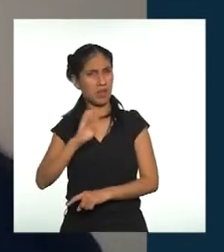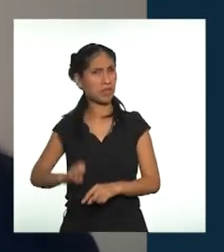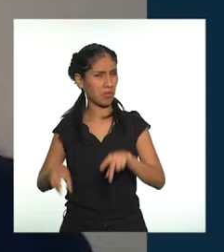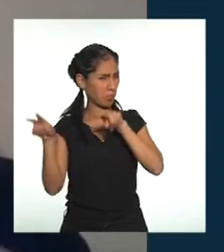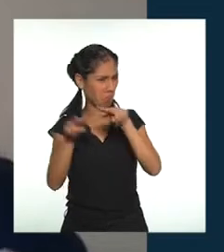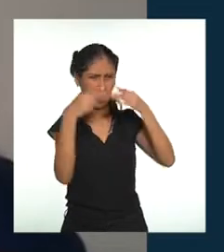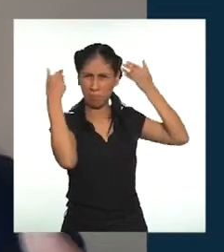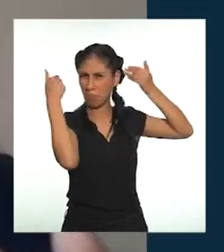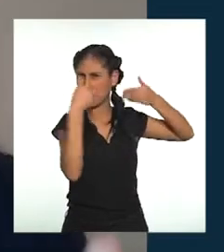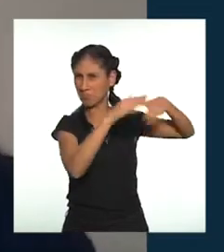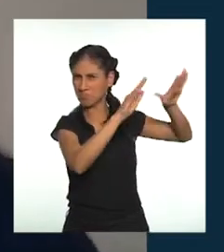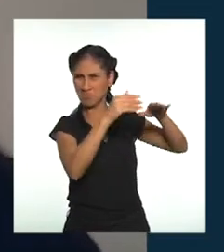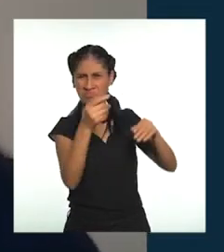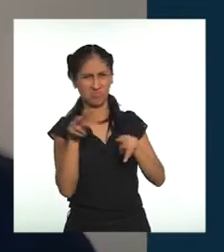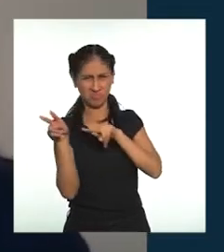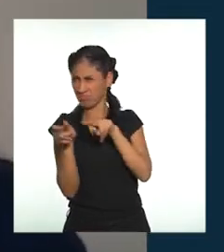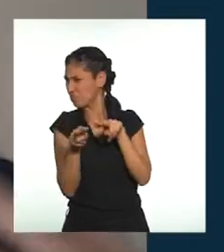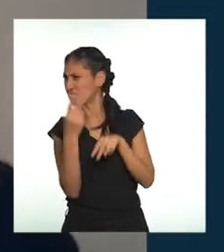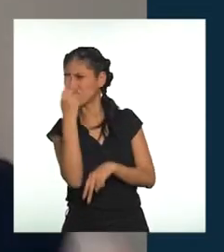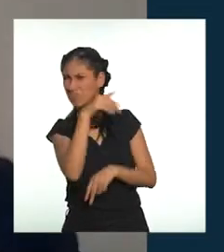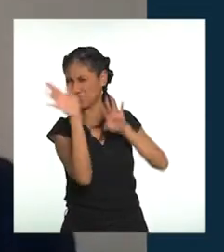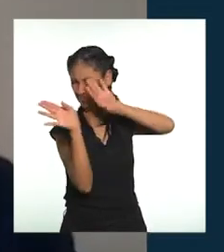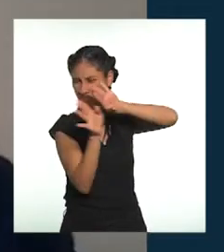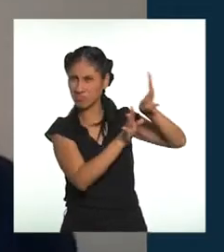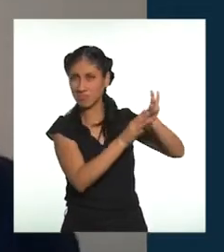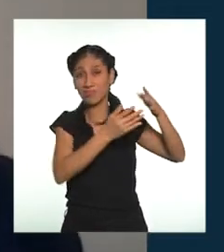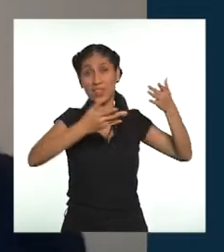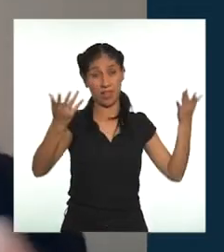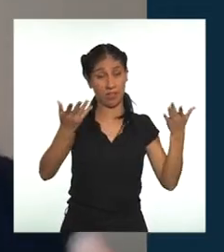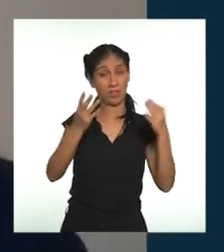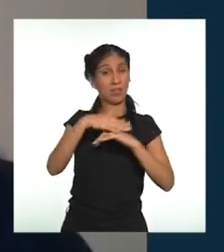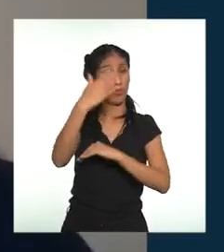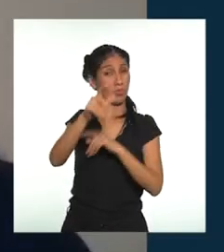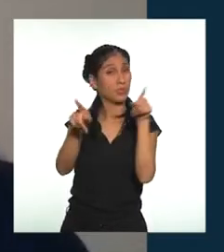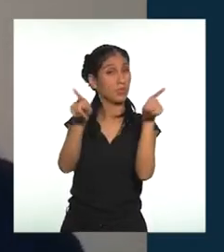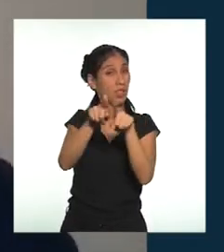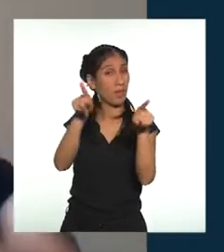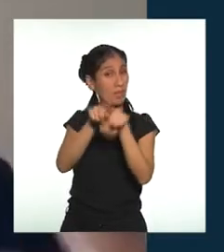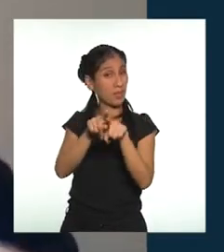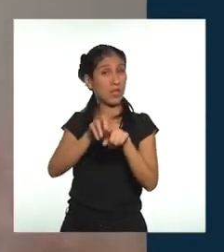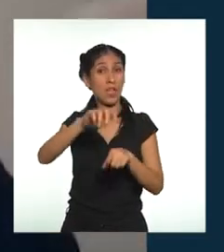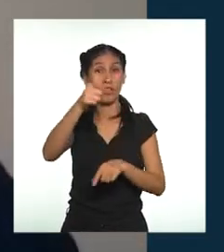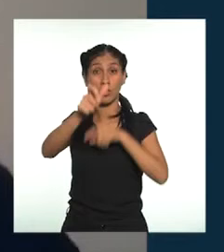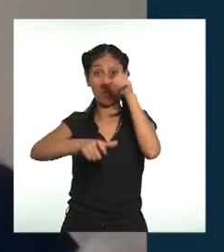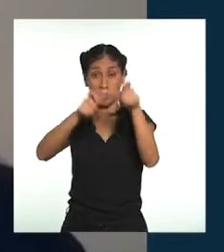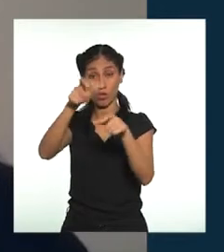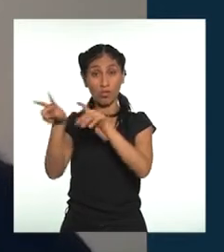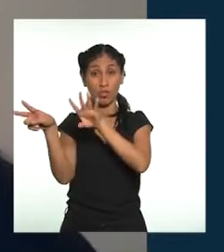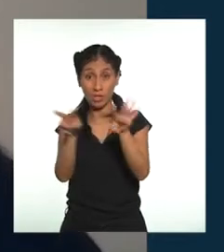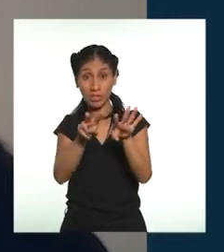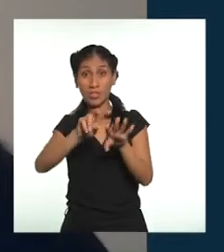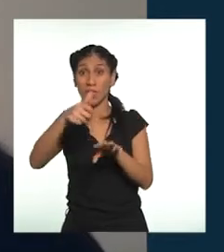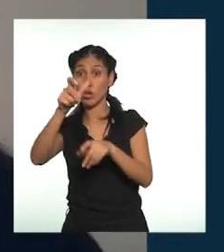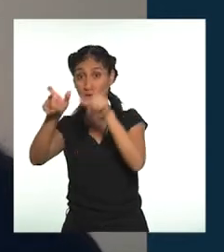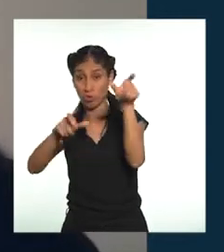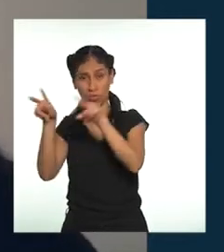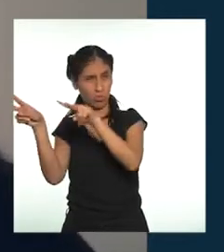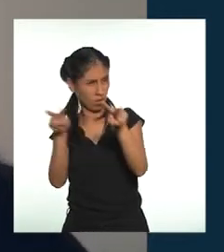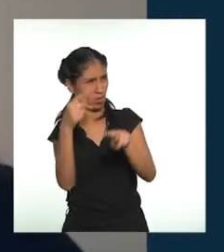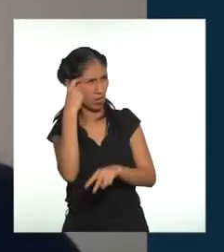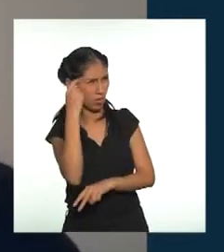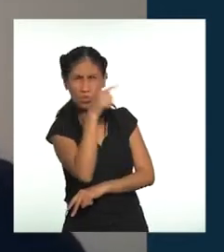peruano. Éramos invisibles y por ello muchas veces nos reconocían las personas de las ciudades que